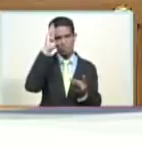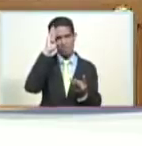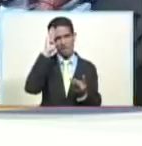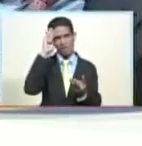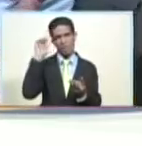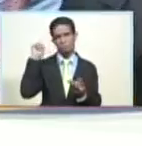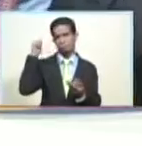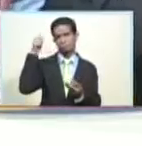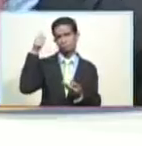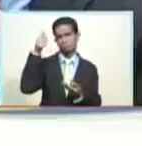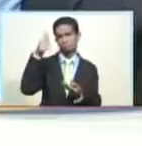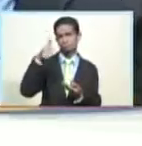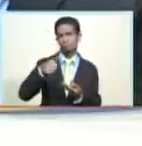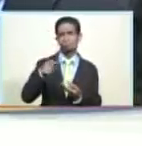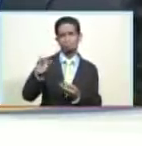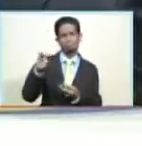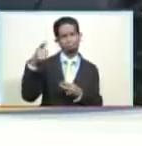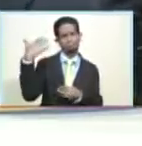años.